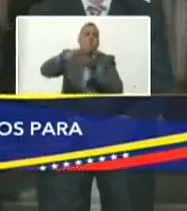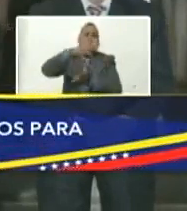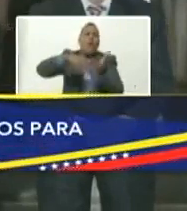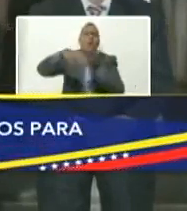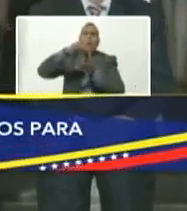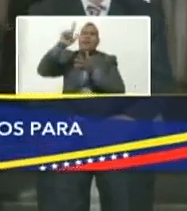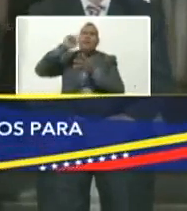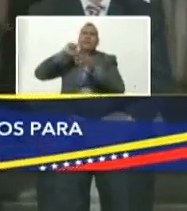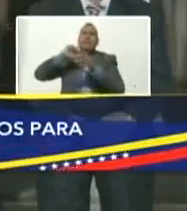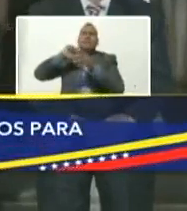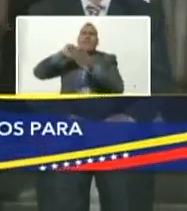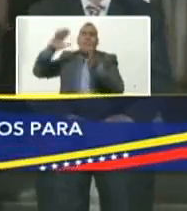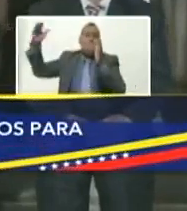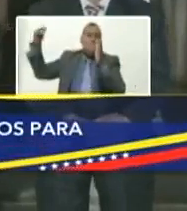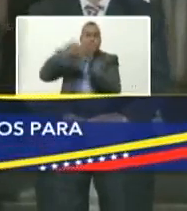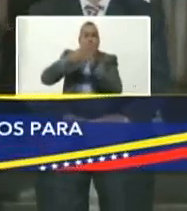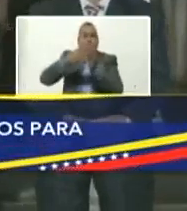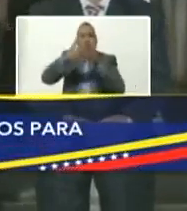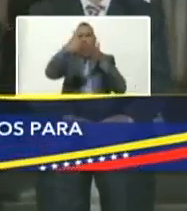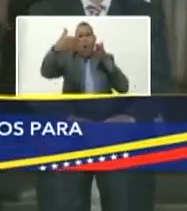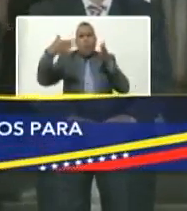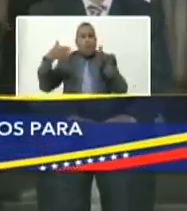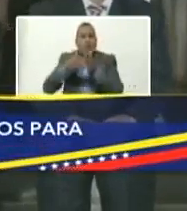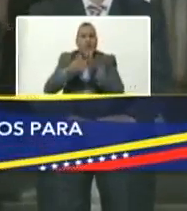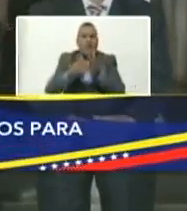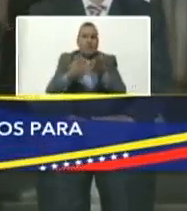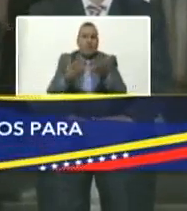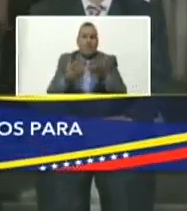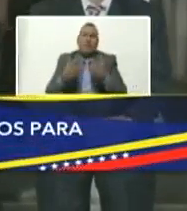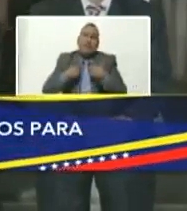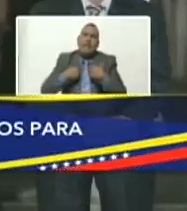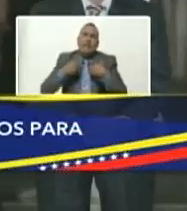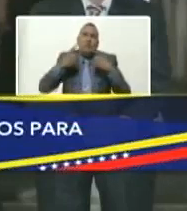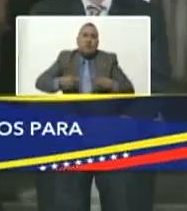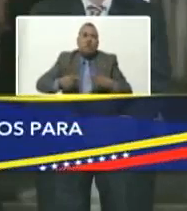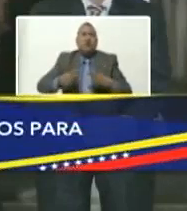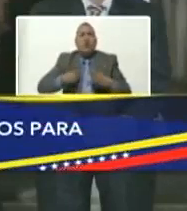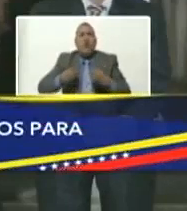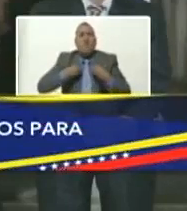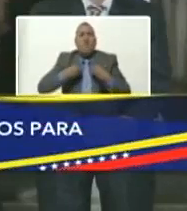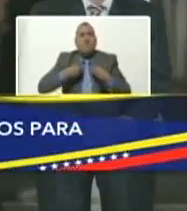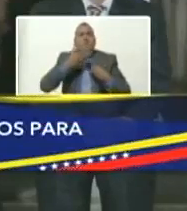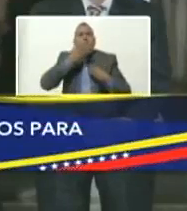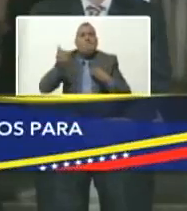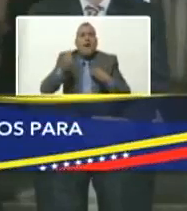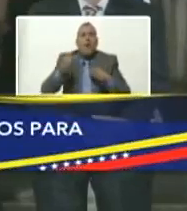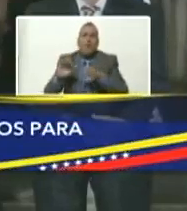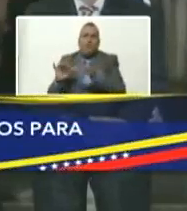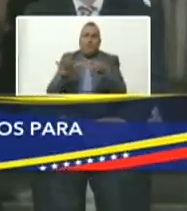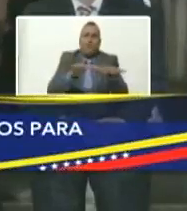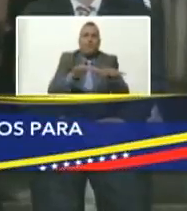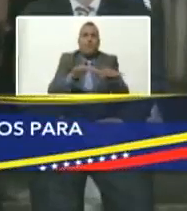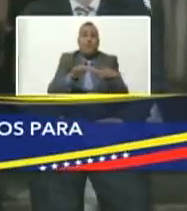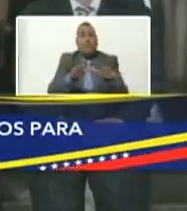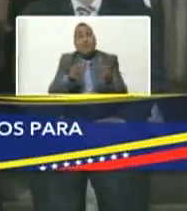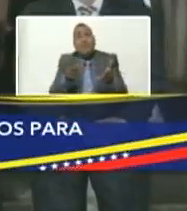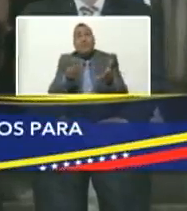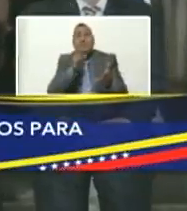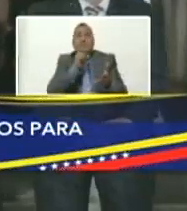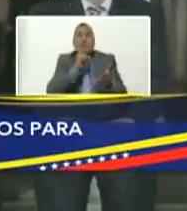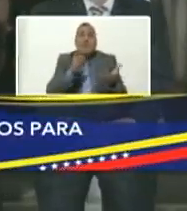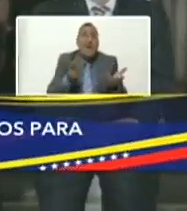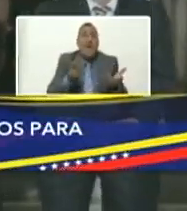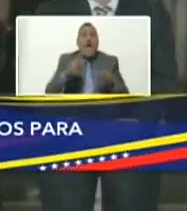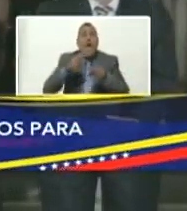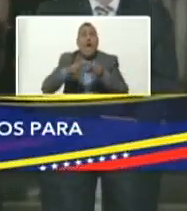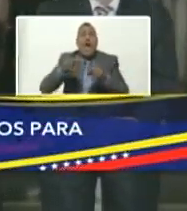bloqueo, buscando algún tipo de mejoría en su vida. Una buena parte de ellos son los nietos y nietas de